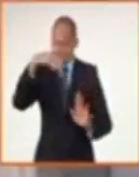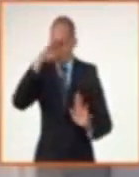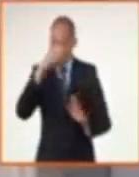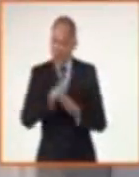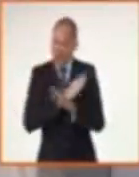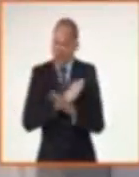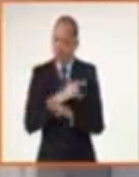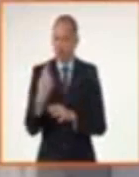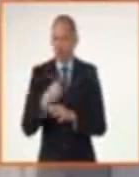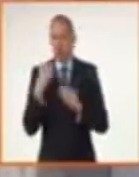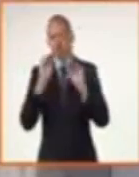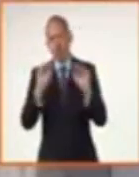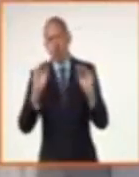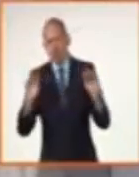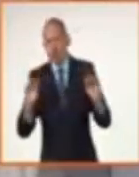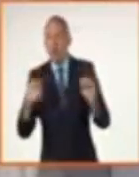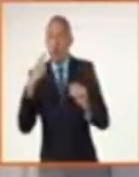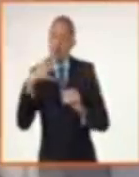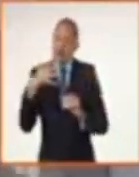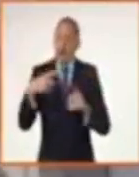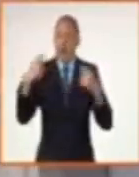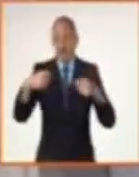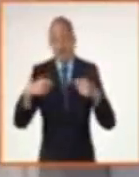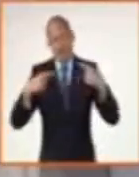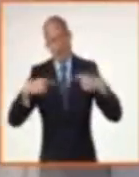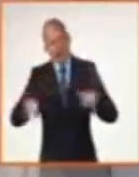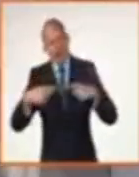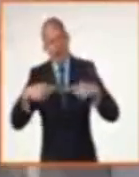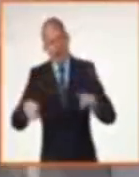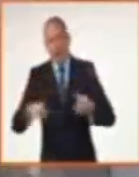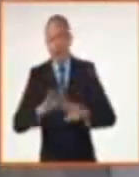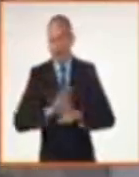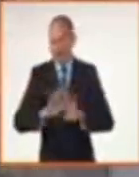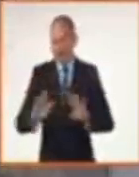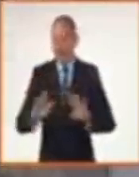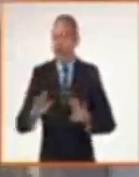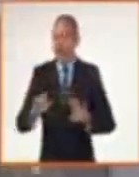ya prácticamente culminante del proceso, no ha sido,